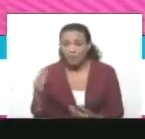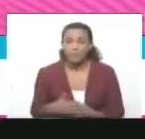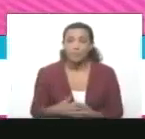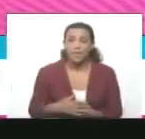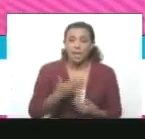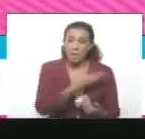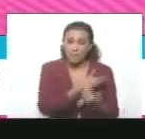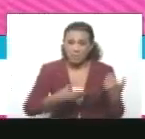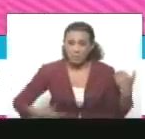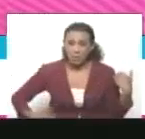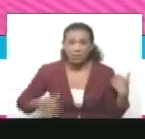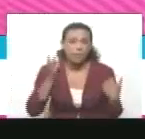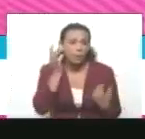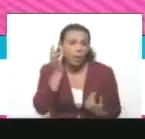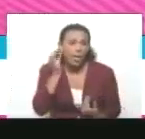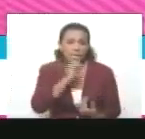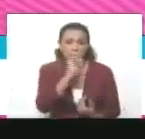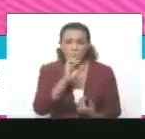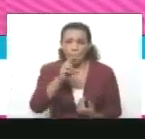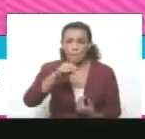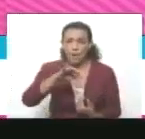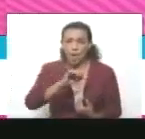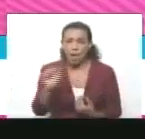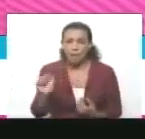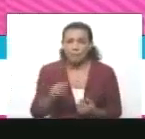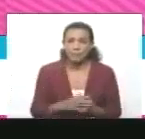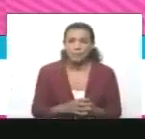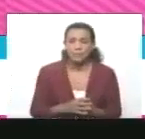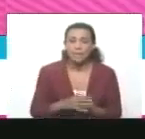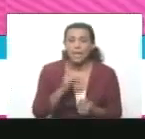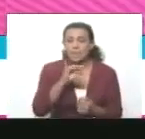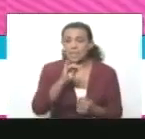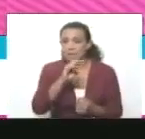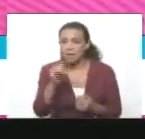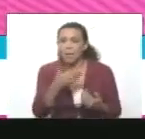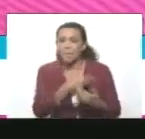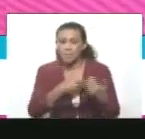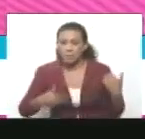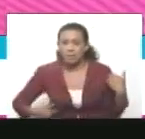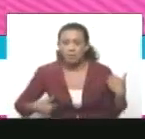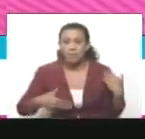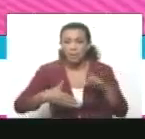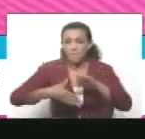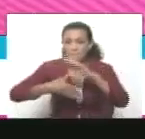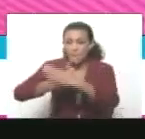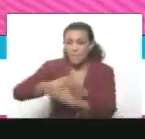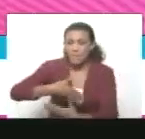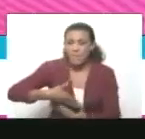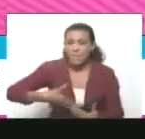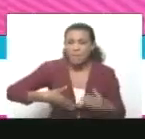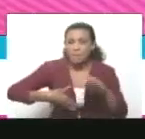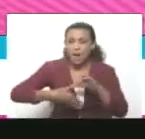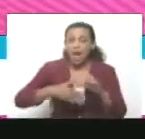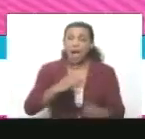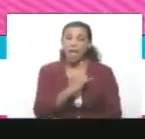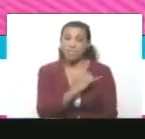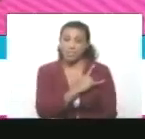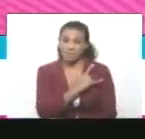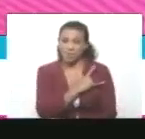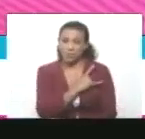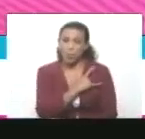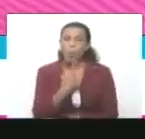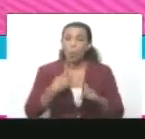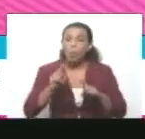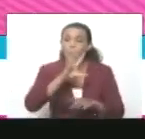Castro, al presidente Díaz-Canel, al presidente Lula, entre